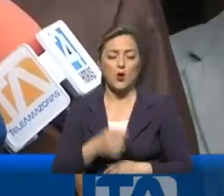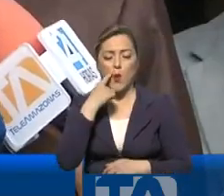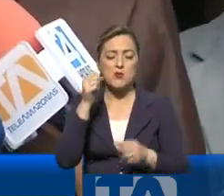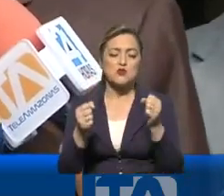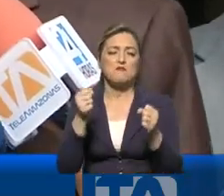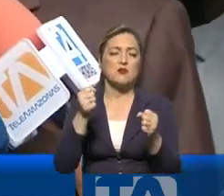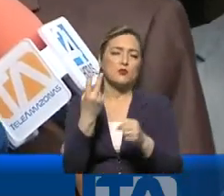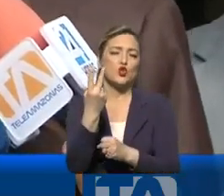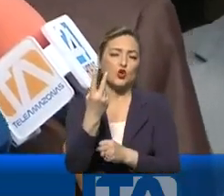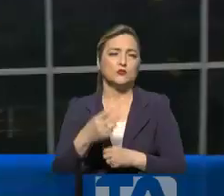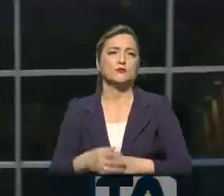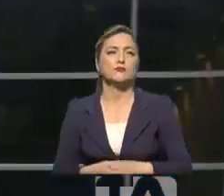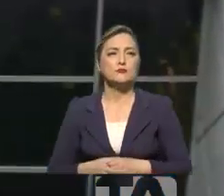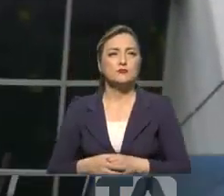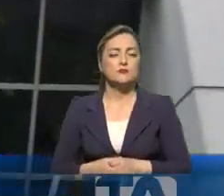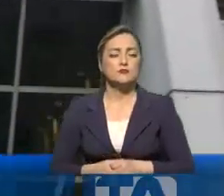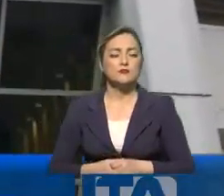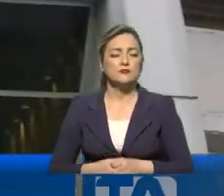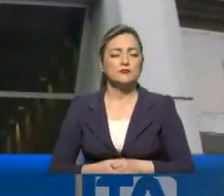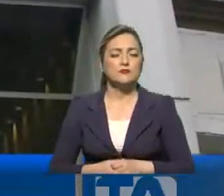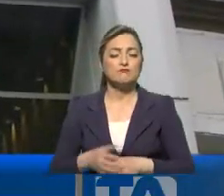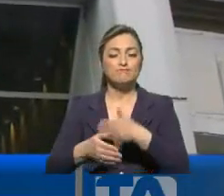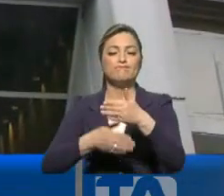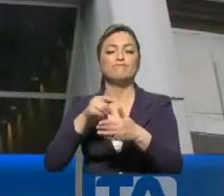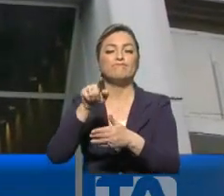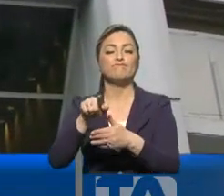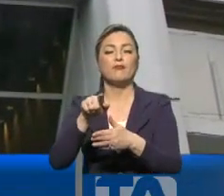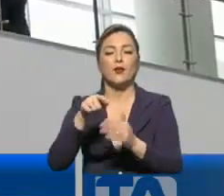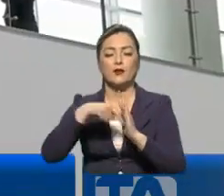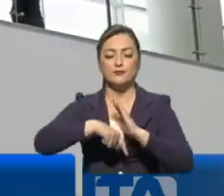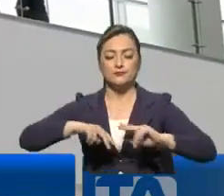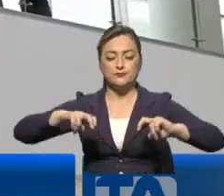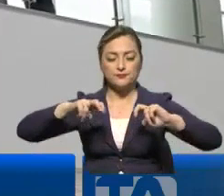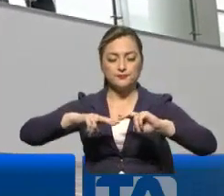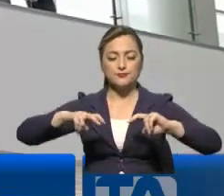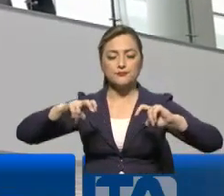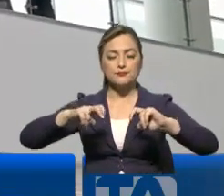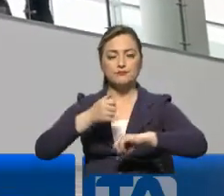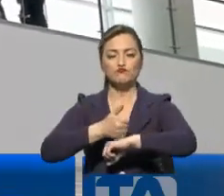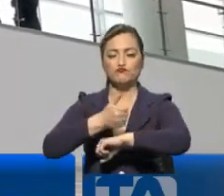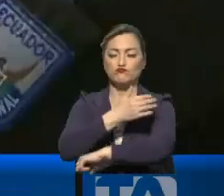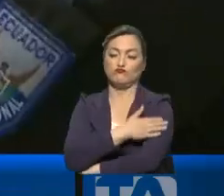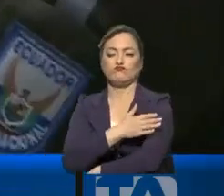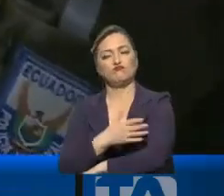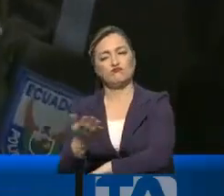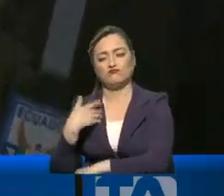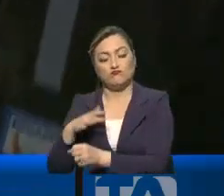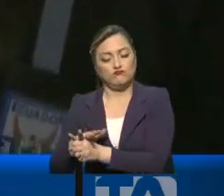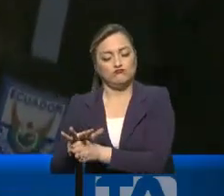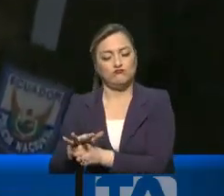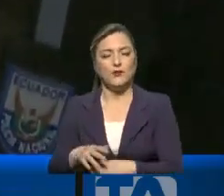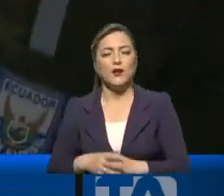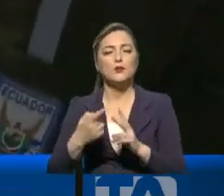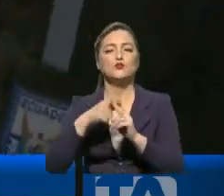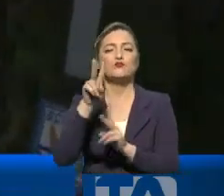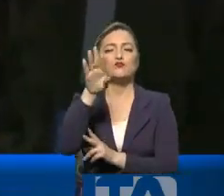chofer y mi defendida. Este proceso, que actualmente está en etapa de indagación previa por el delito de tráfico de influencias, inició el 29 de